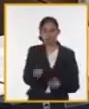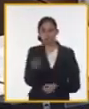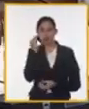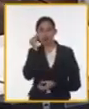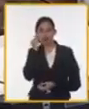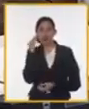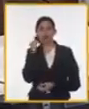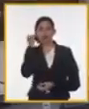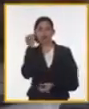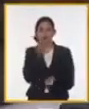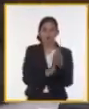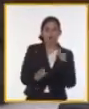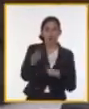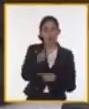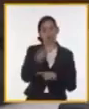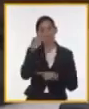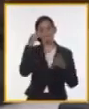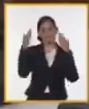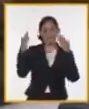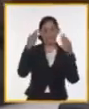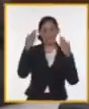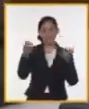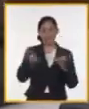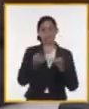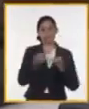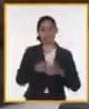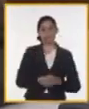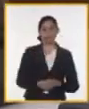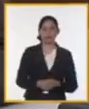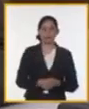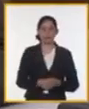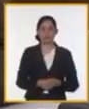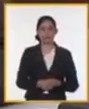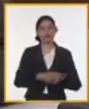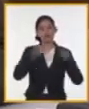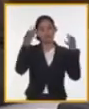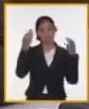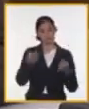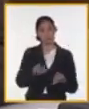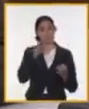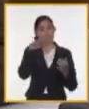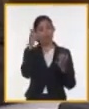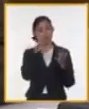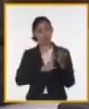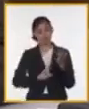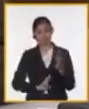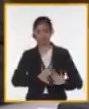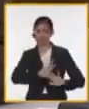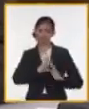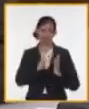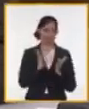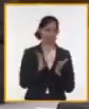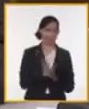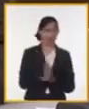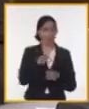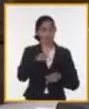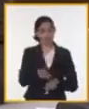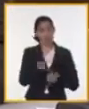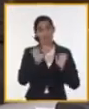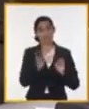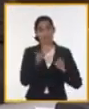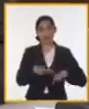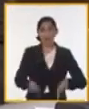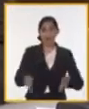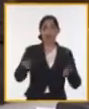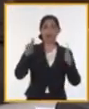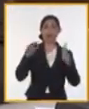que tenemos. Muchas gracias, Teresa. Realmente la valoración que hemos realizado sobre este acuerdo y sobre el